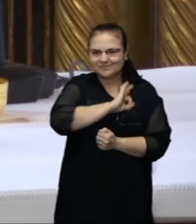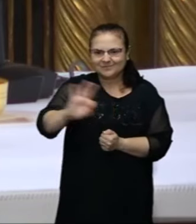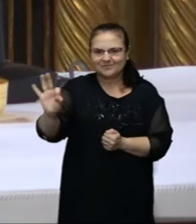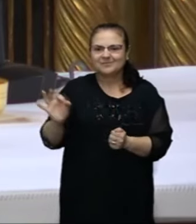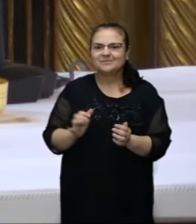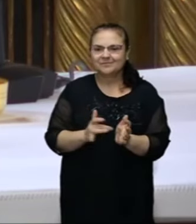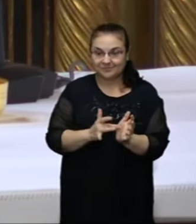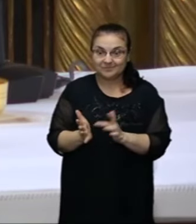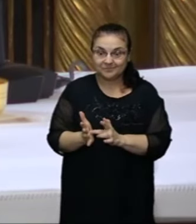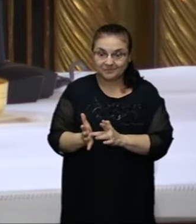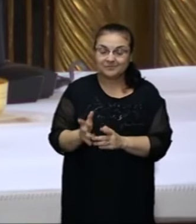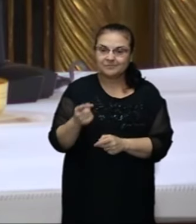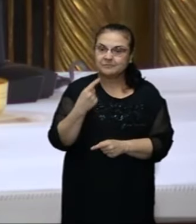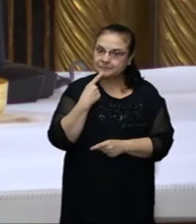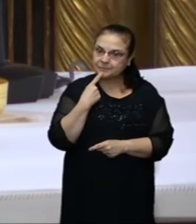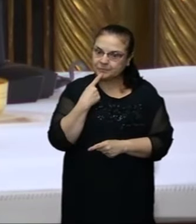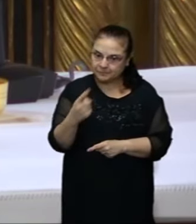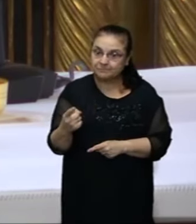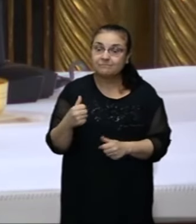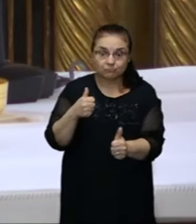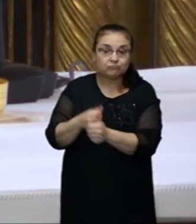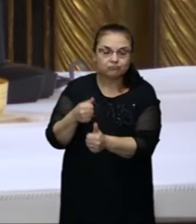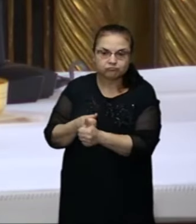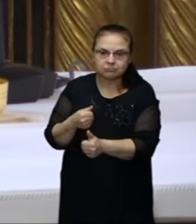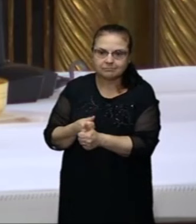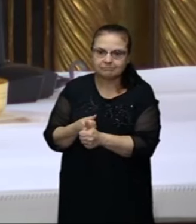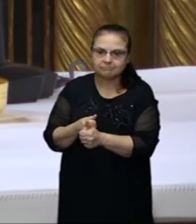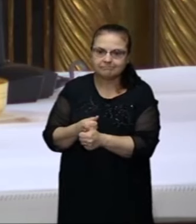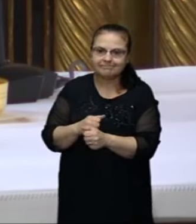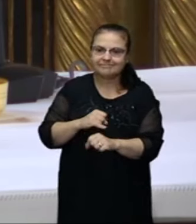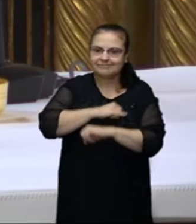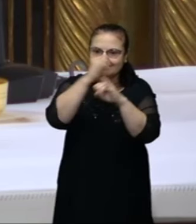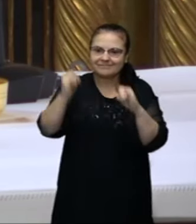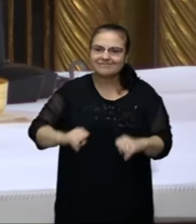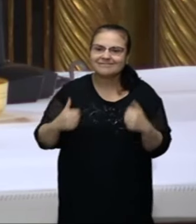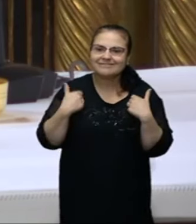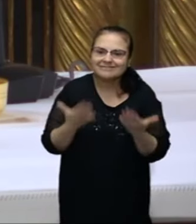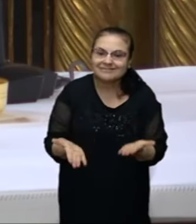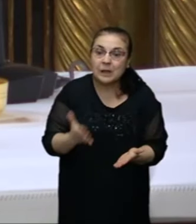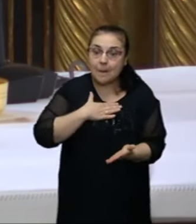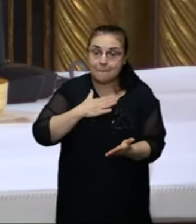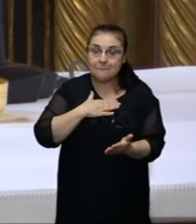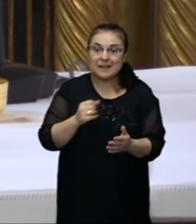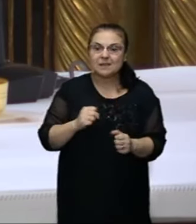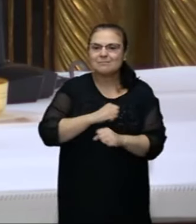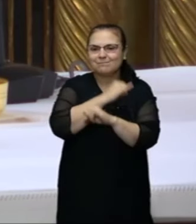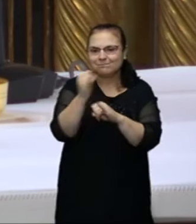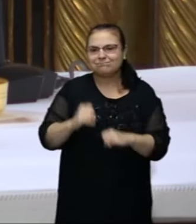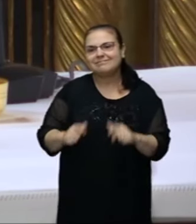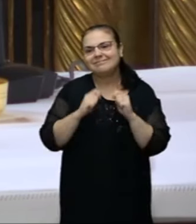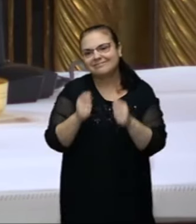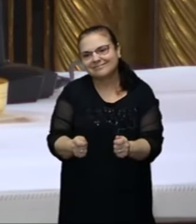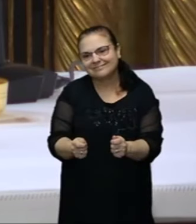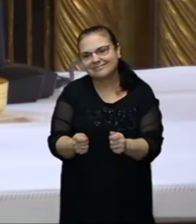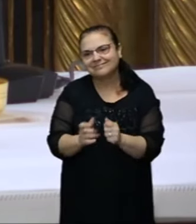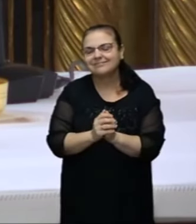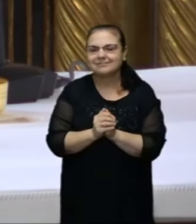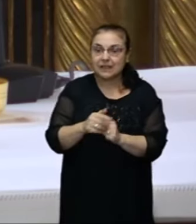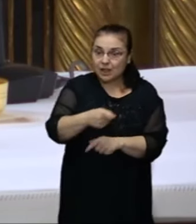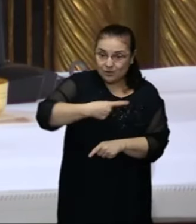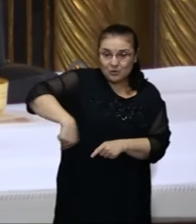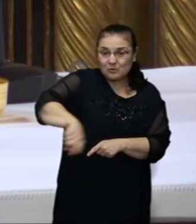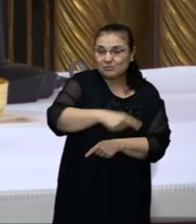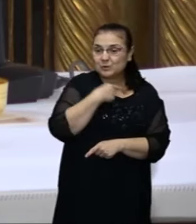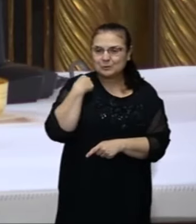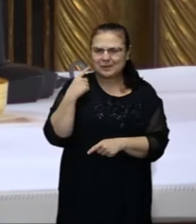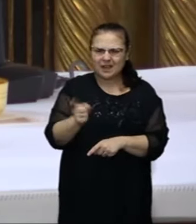Señor Jesucristo, que dijiste a tus apóstoles: «La paz os dejo, mi paz os doy». No